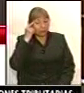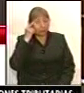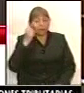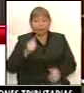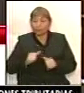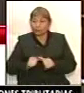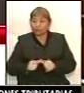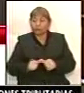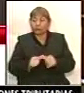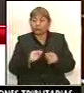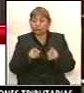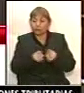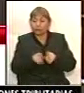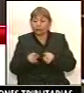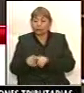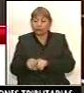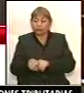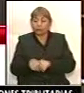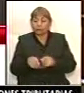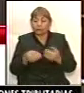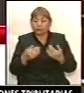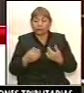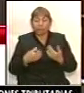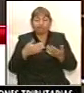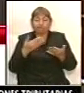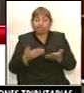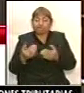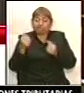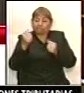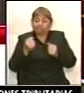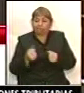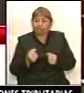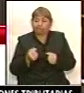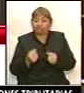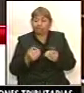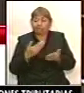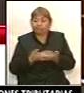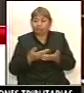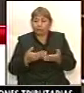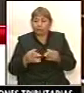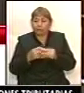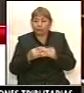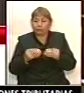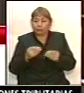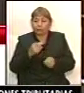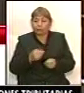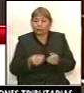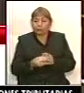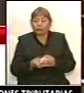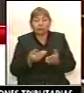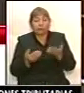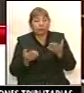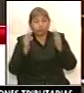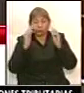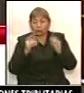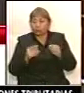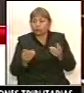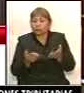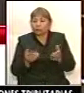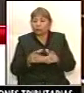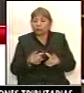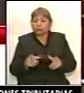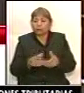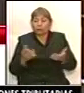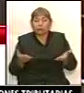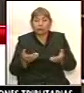continuidad, sino también que en la debida focalización de acuerdo a los cultivos, de acuerdo a las zonas donde nos